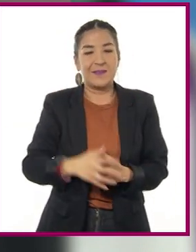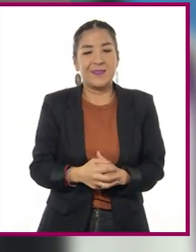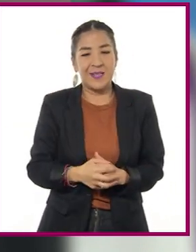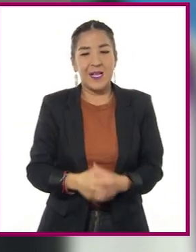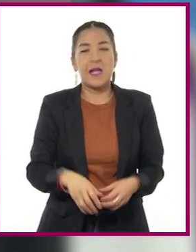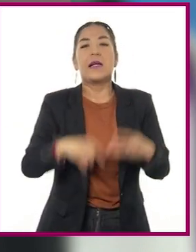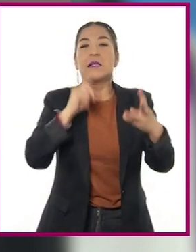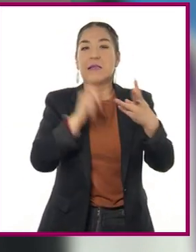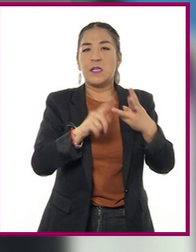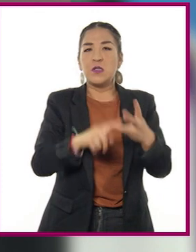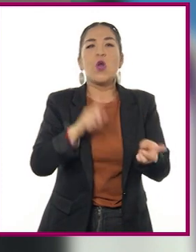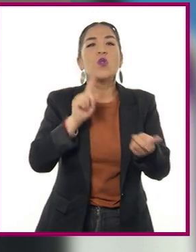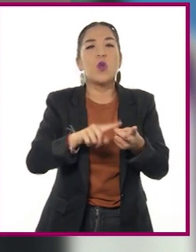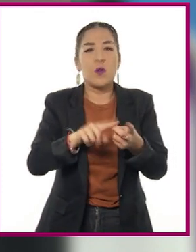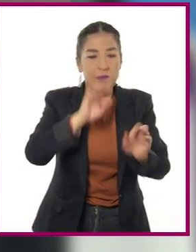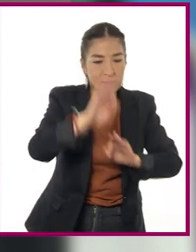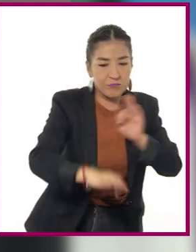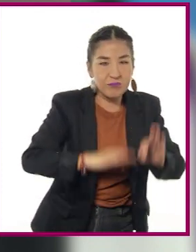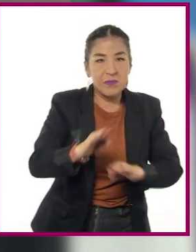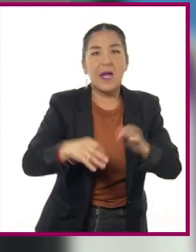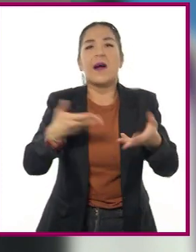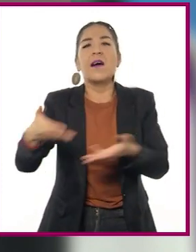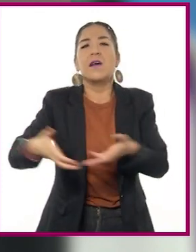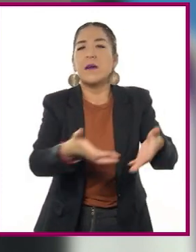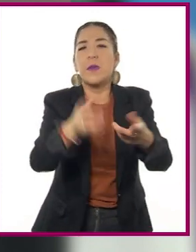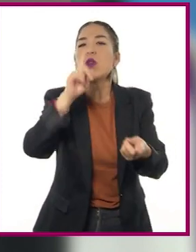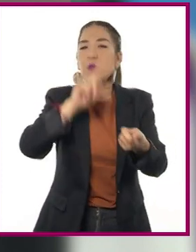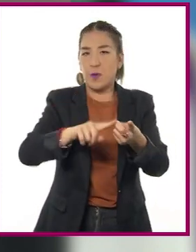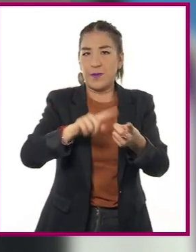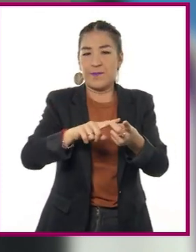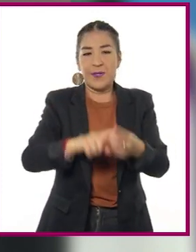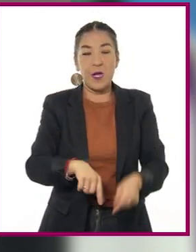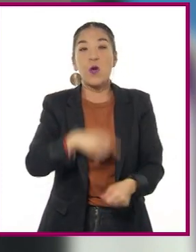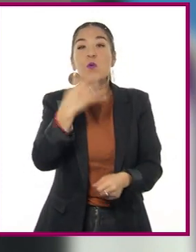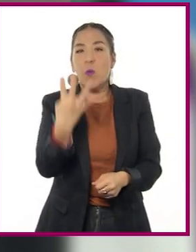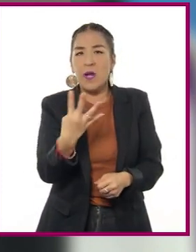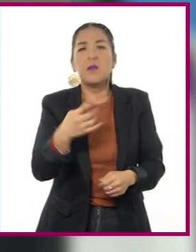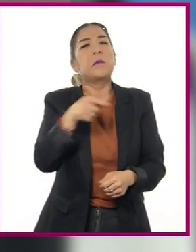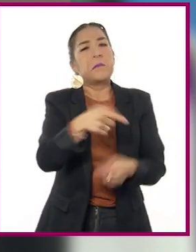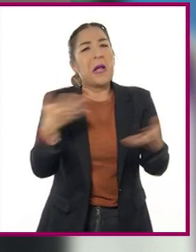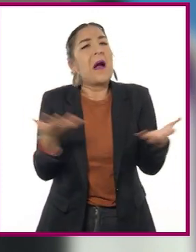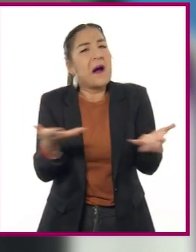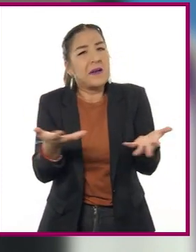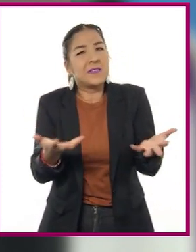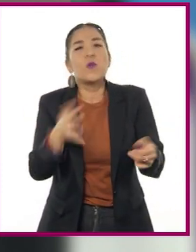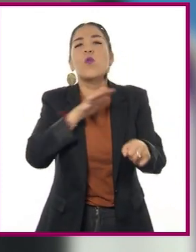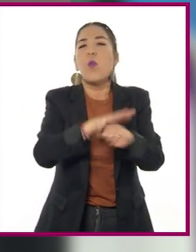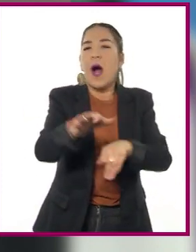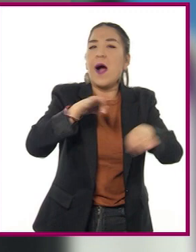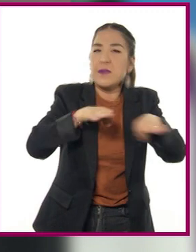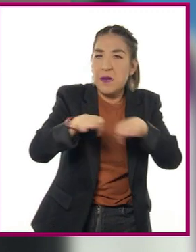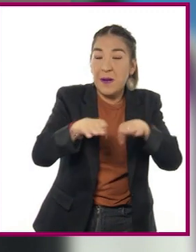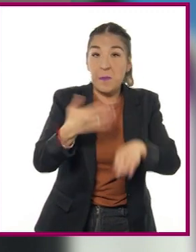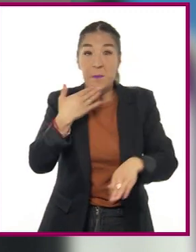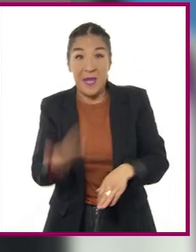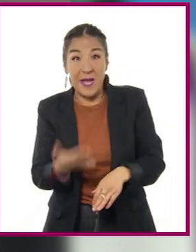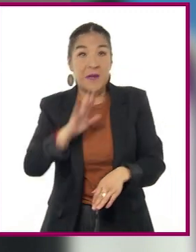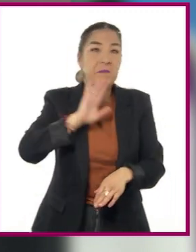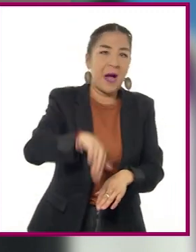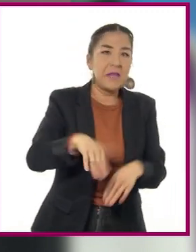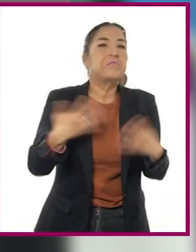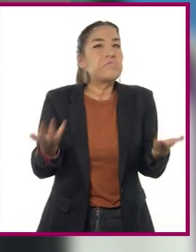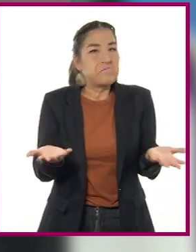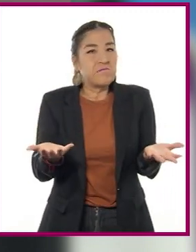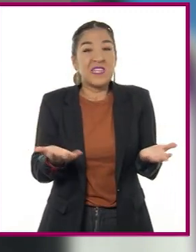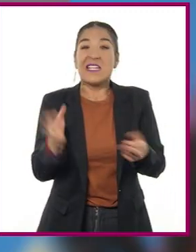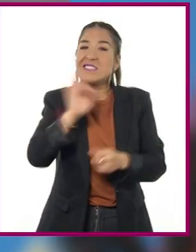¿En dónde se cría y anda? 4. ¿Qué hace? ¿Cuál es su oficio, bueno o malo? O